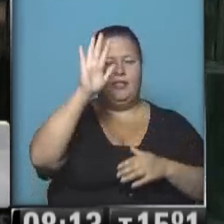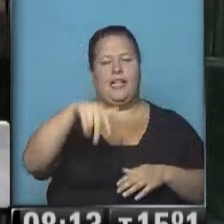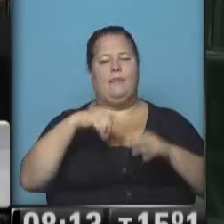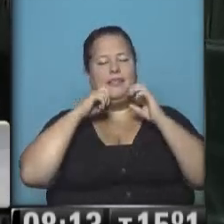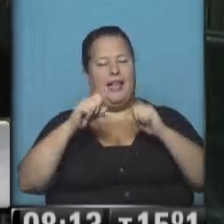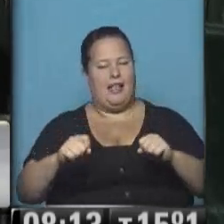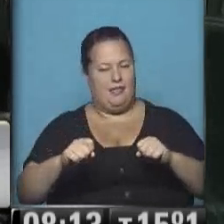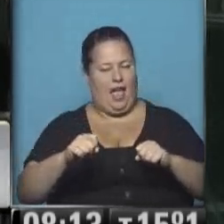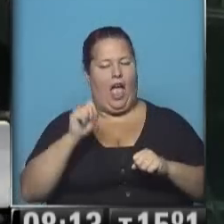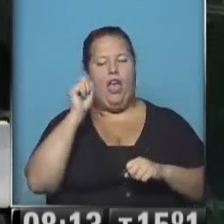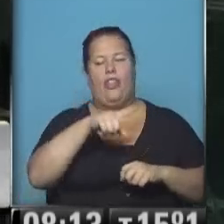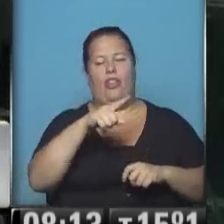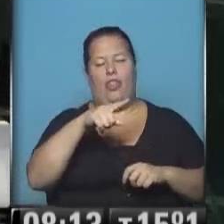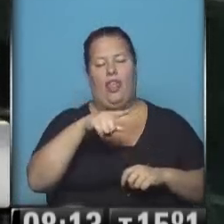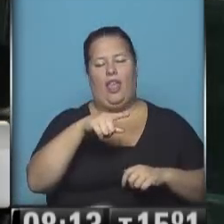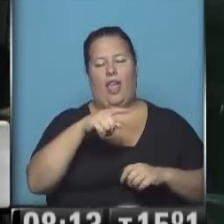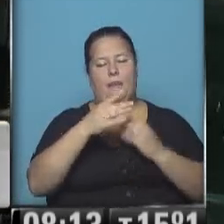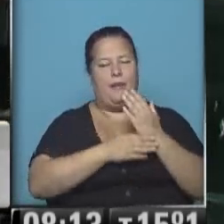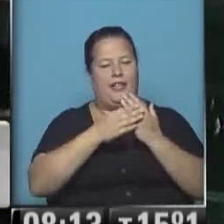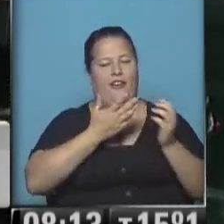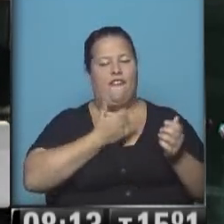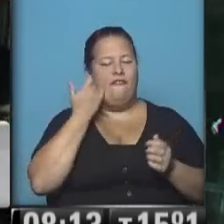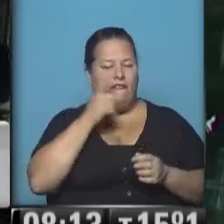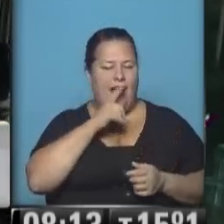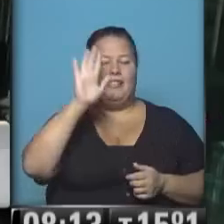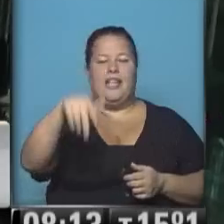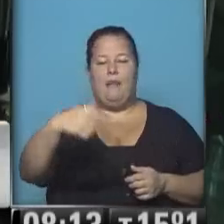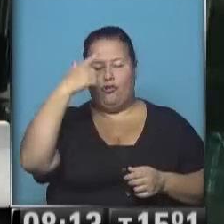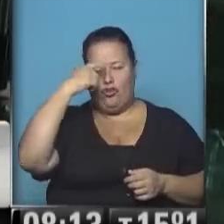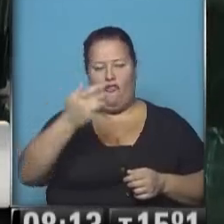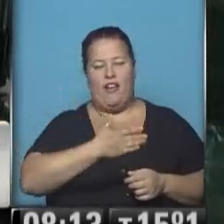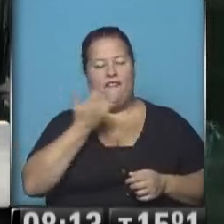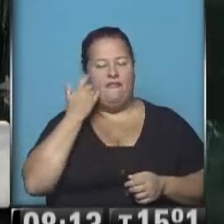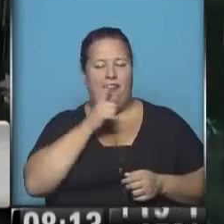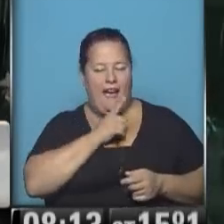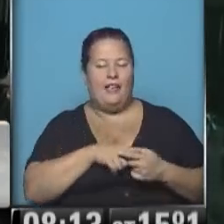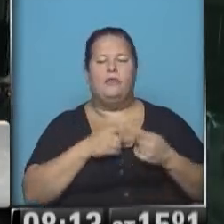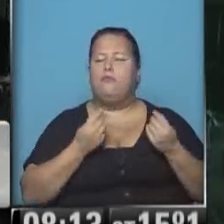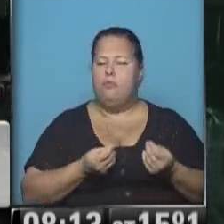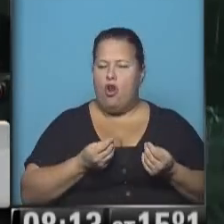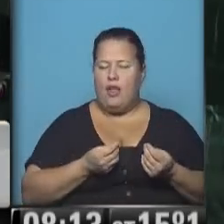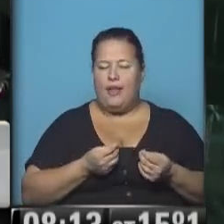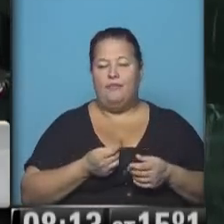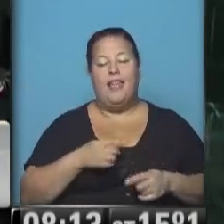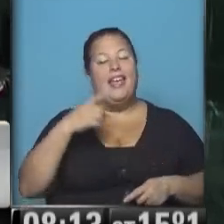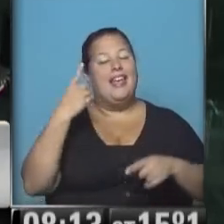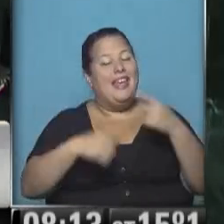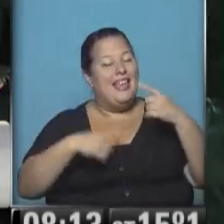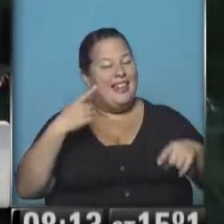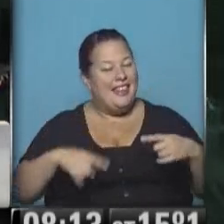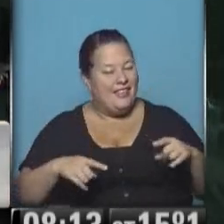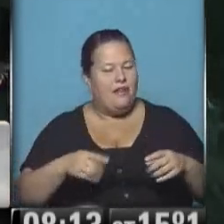secretarios de el ministro fa cita al chófer del ministro fai Por qué de diferentes